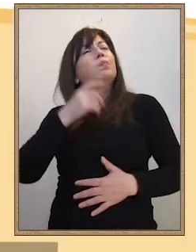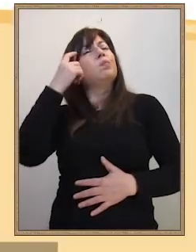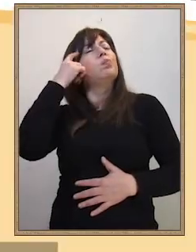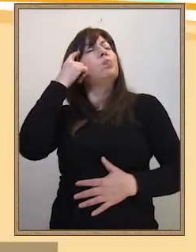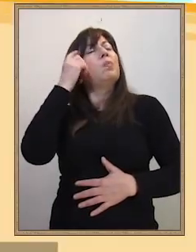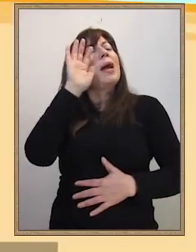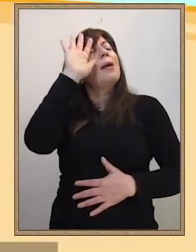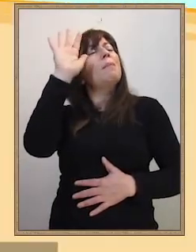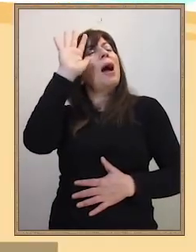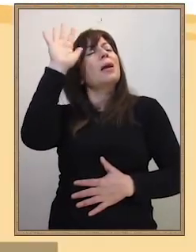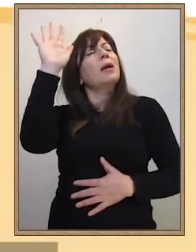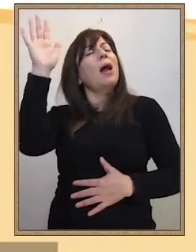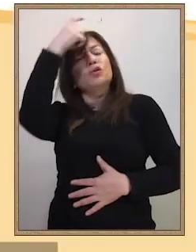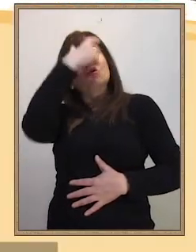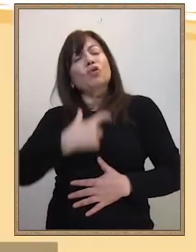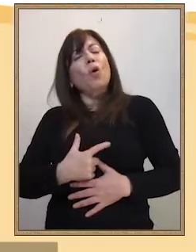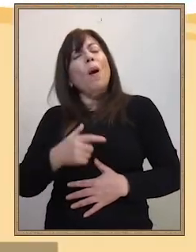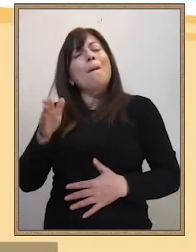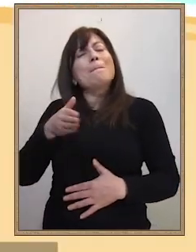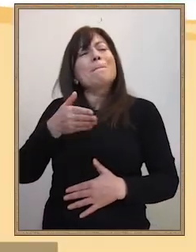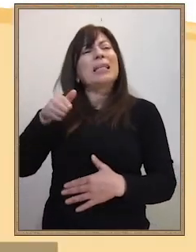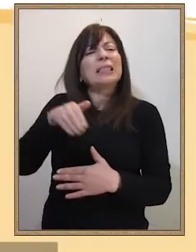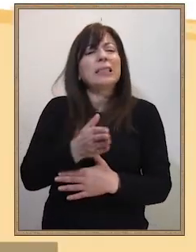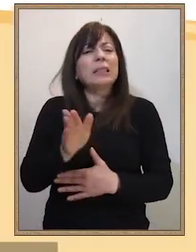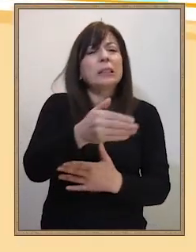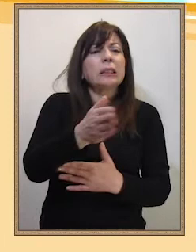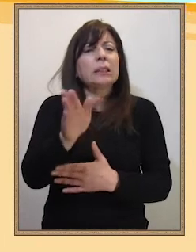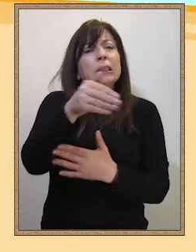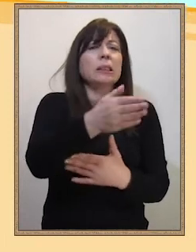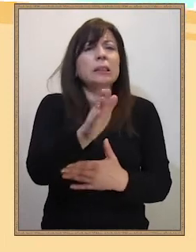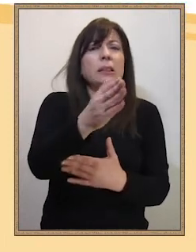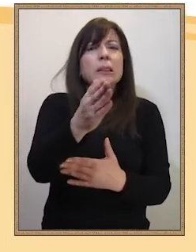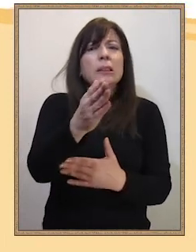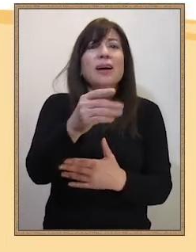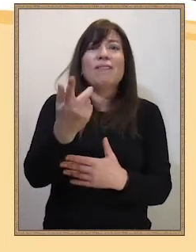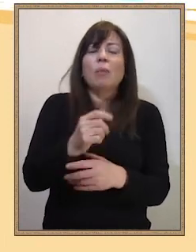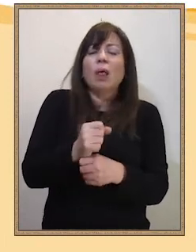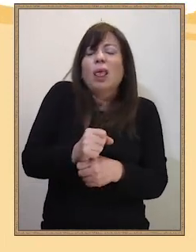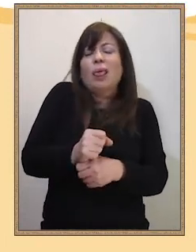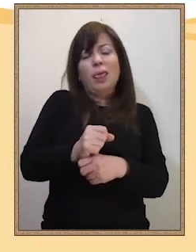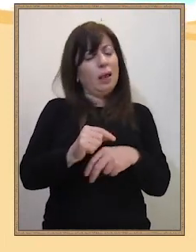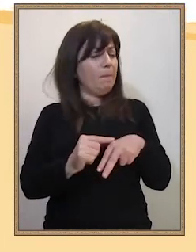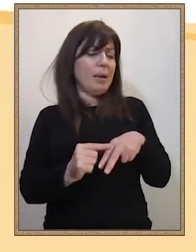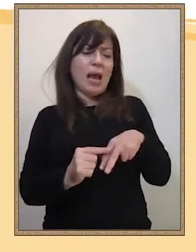imaginar que somos un pececito en el mar y vamos a